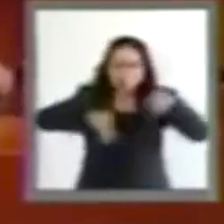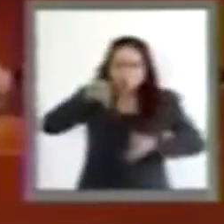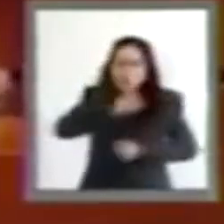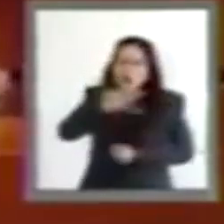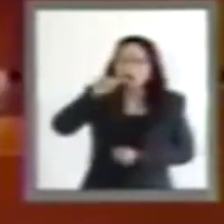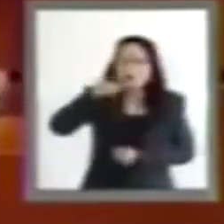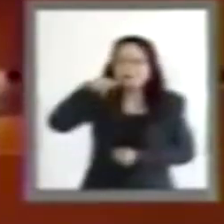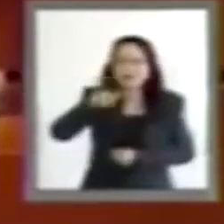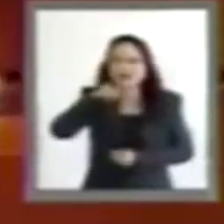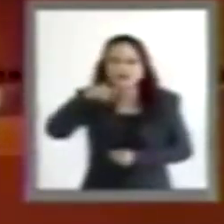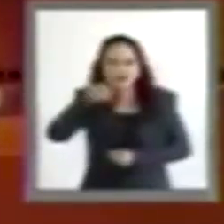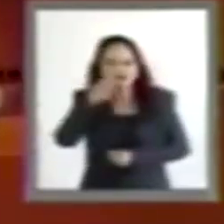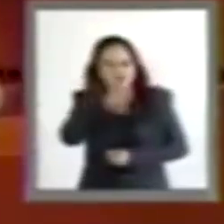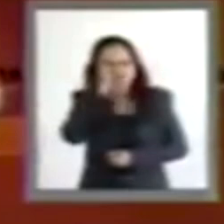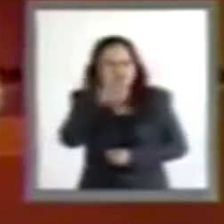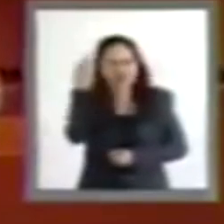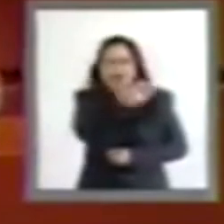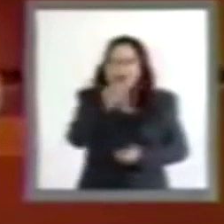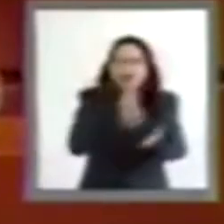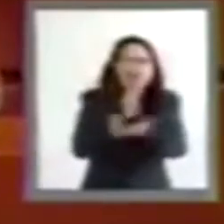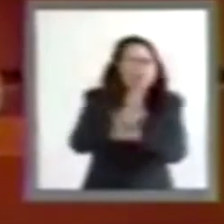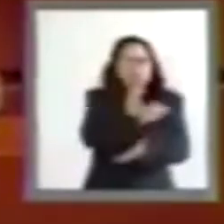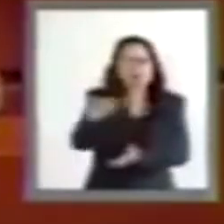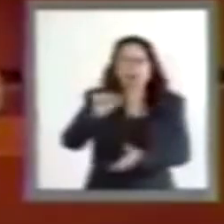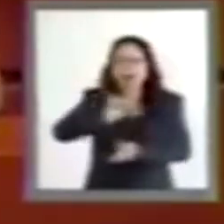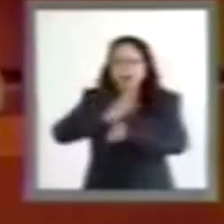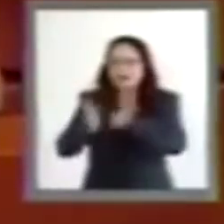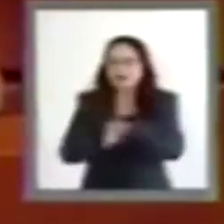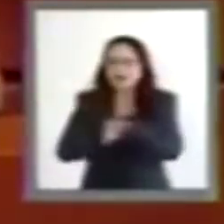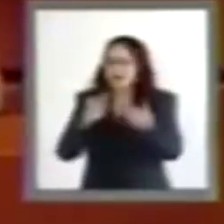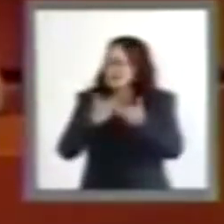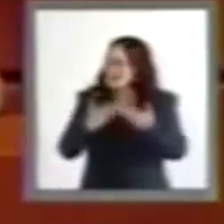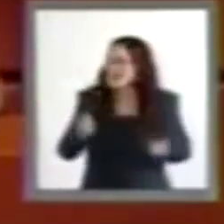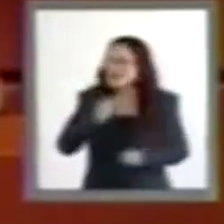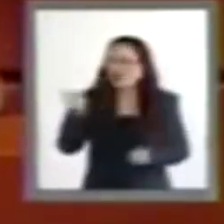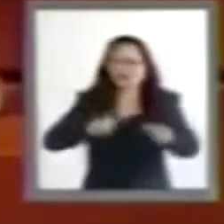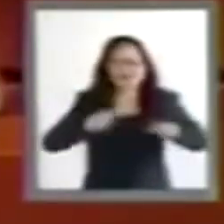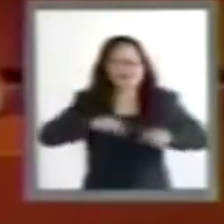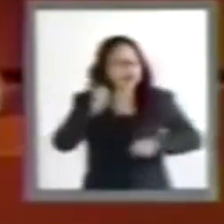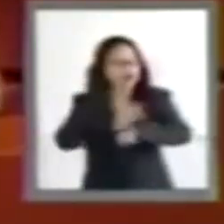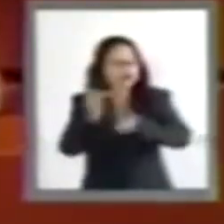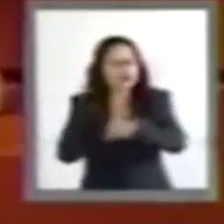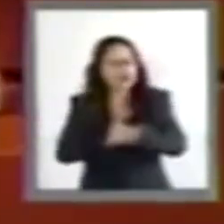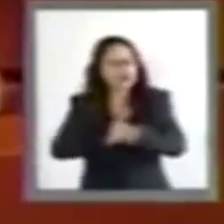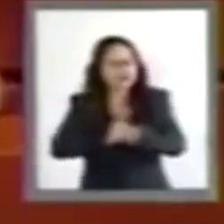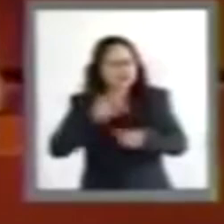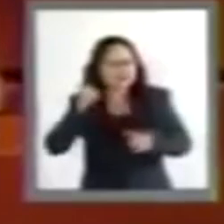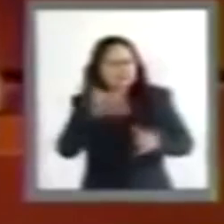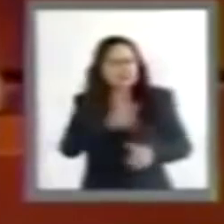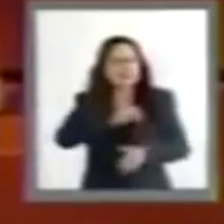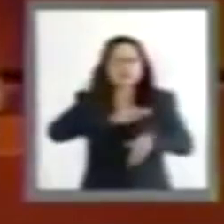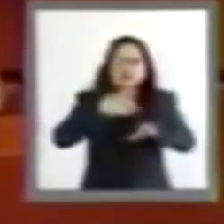Peña Nieto por el delito de traición. Ningún extranjero había insultado y amenazado al país de